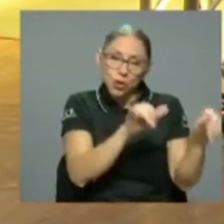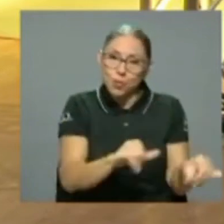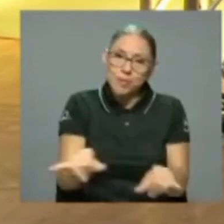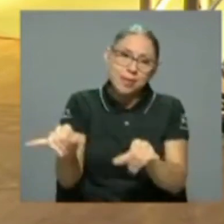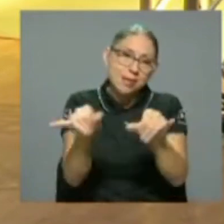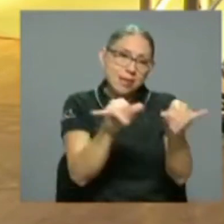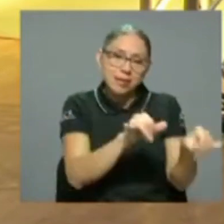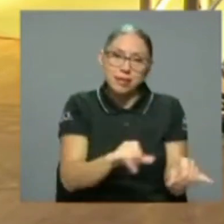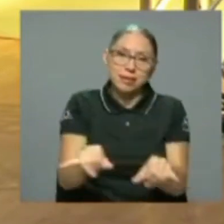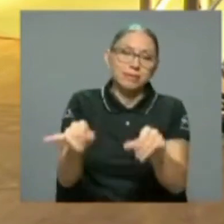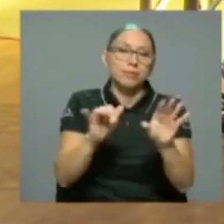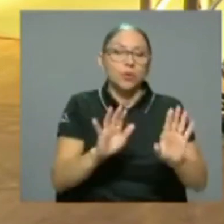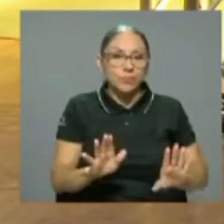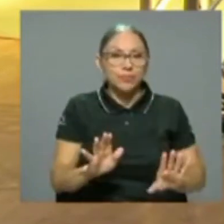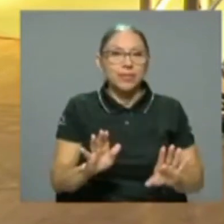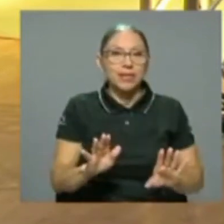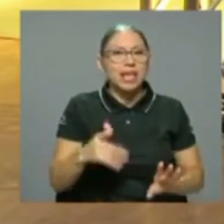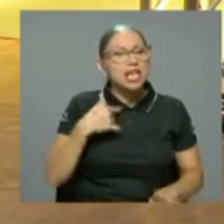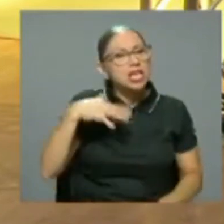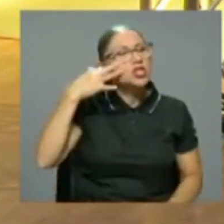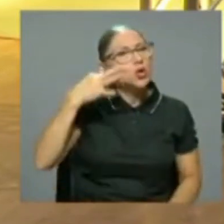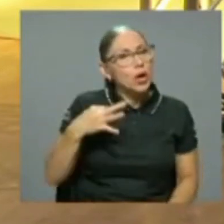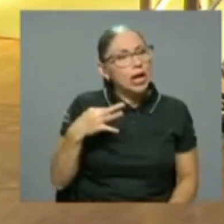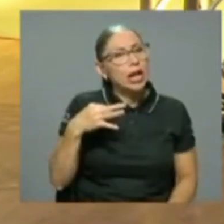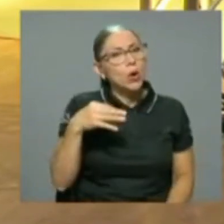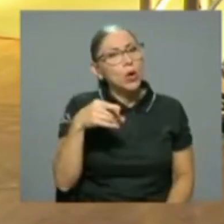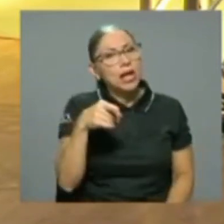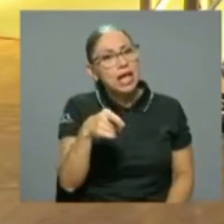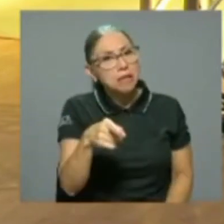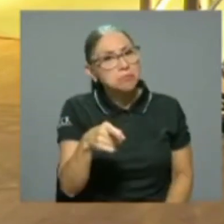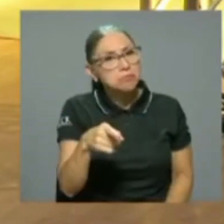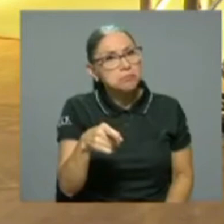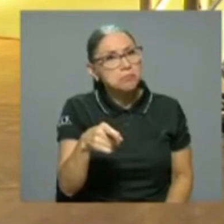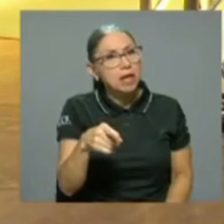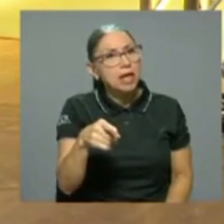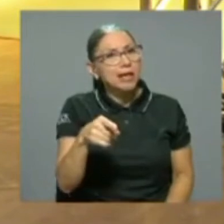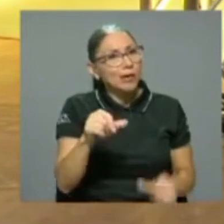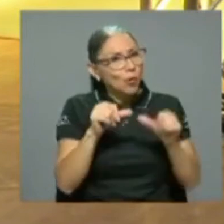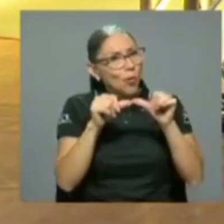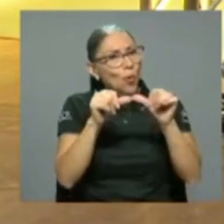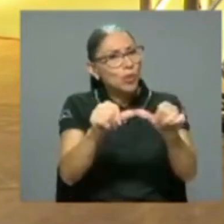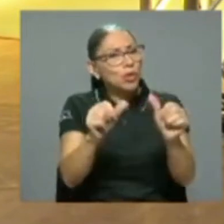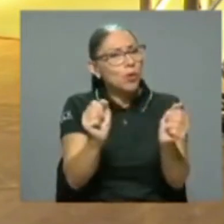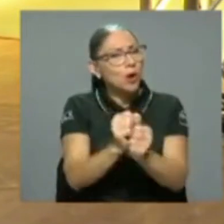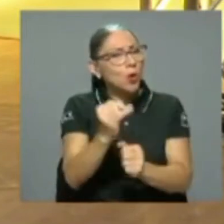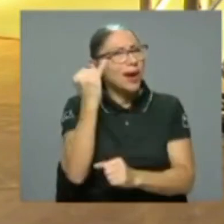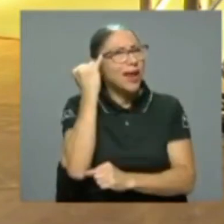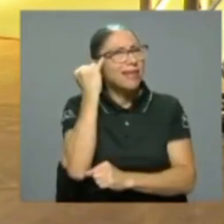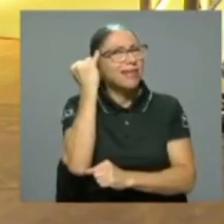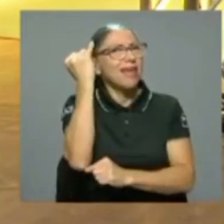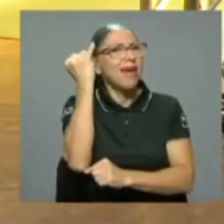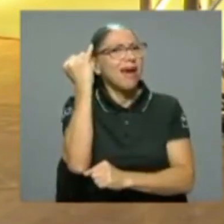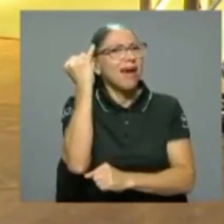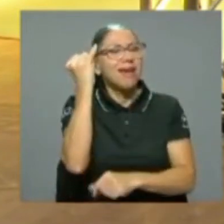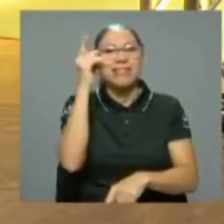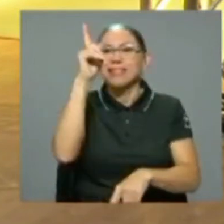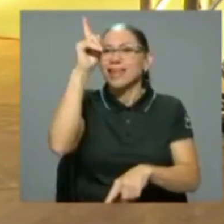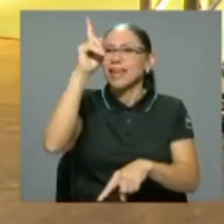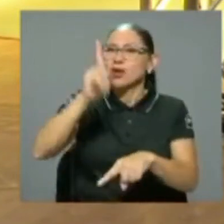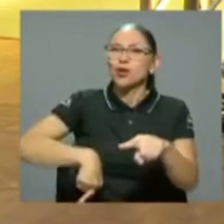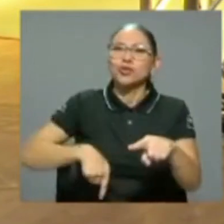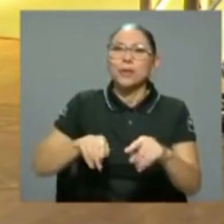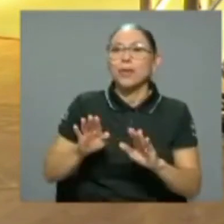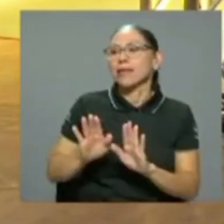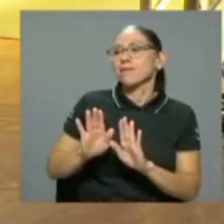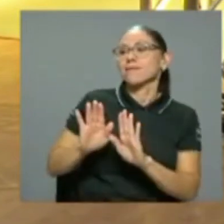Y hasta cierto punto creo que se conserva la idea de que no se puede rechazar